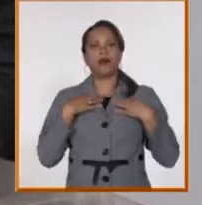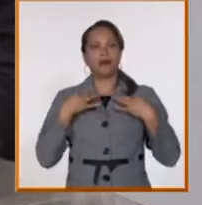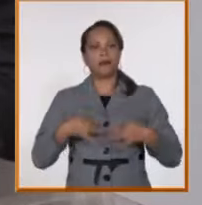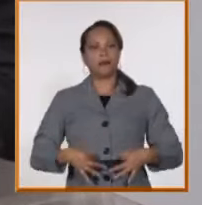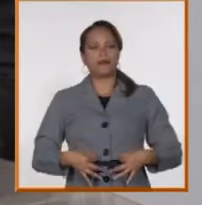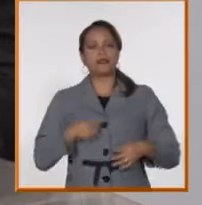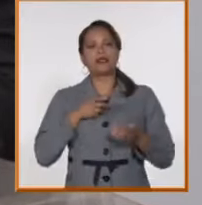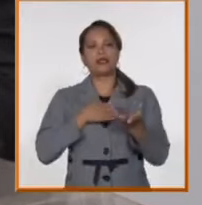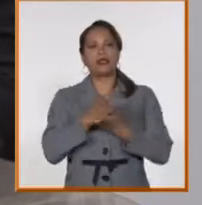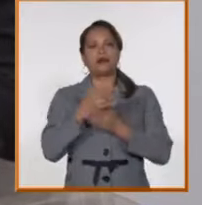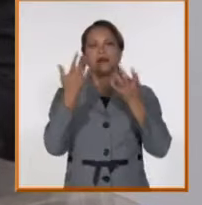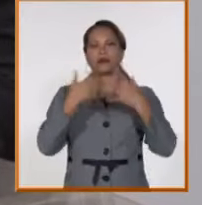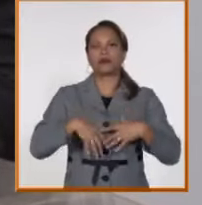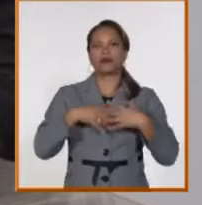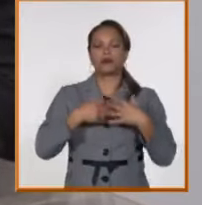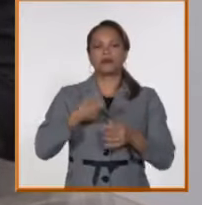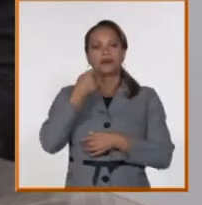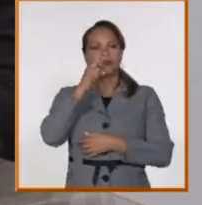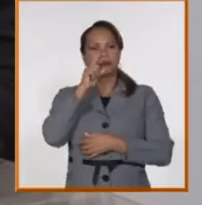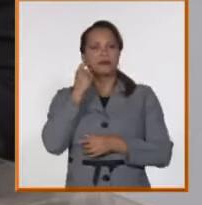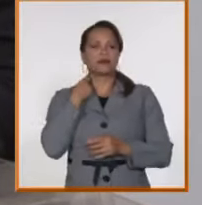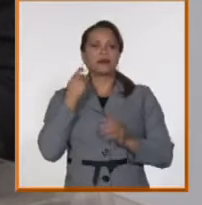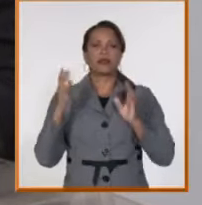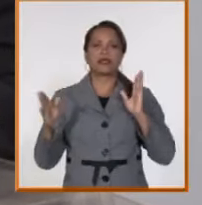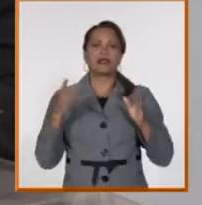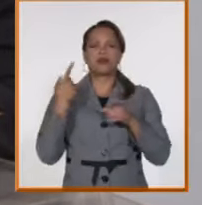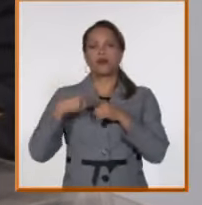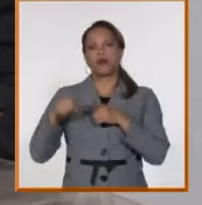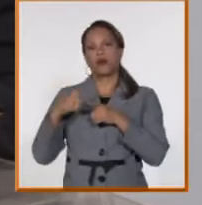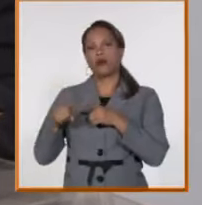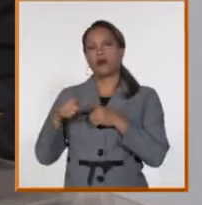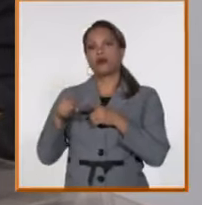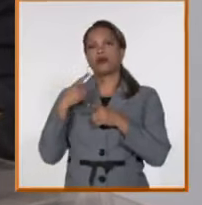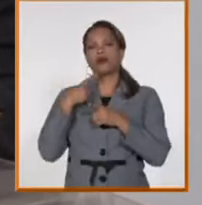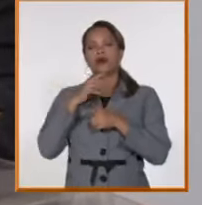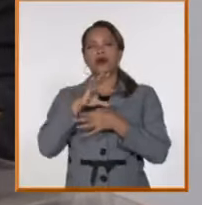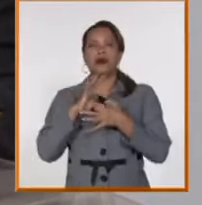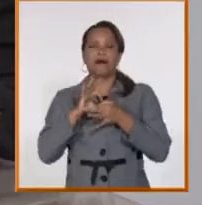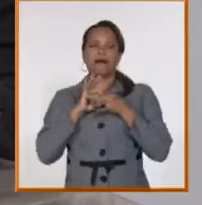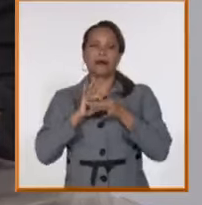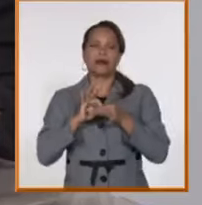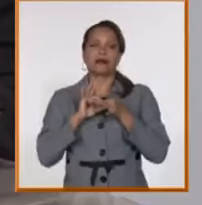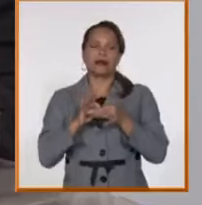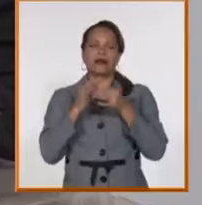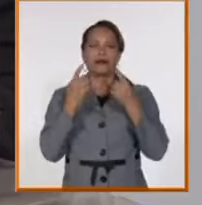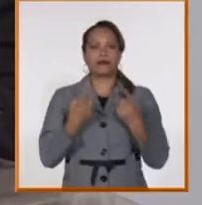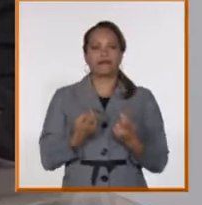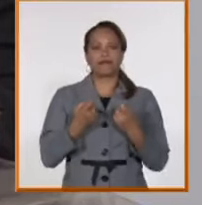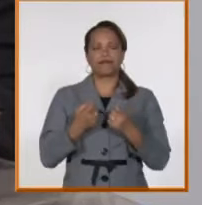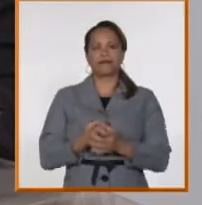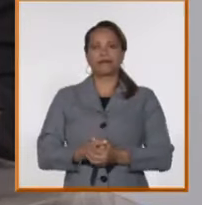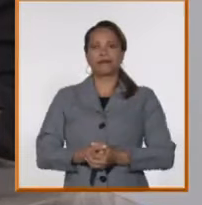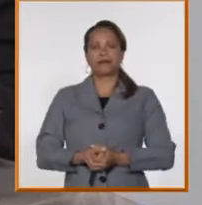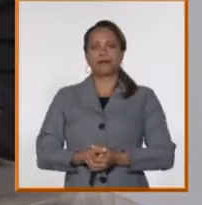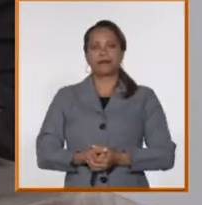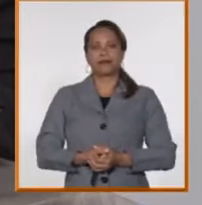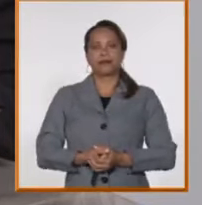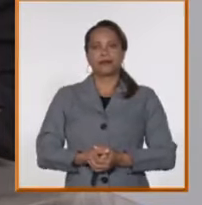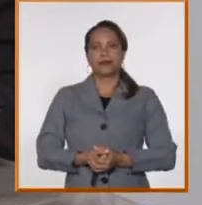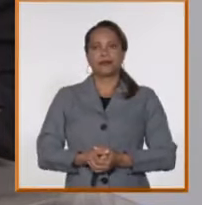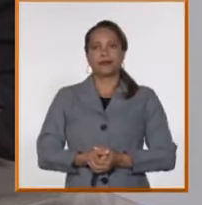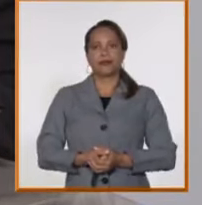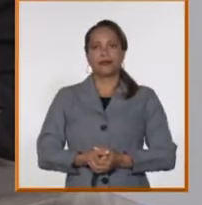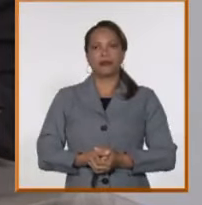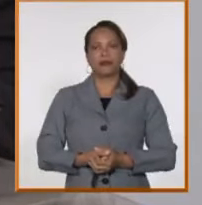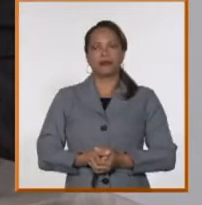terminar en lo que queda de año el resto de las enseñanzas de los grados que tenemos en la educación